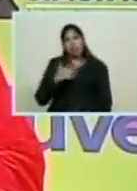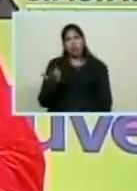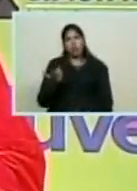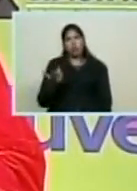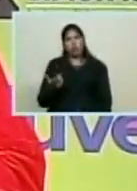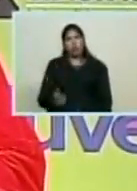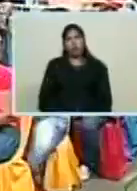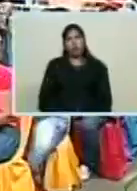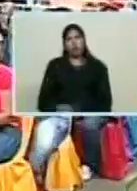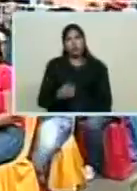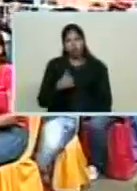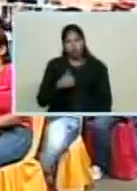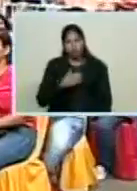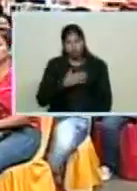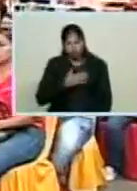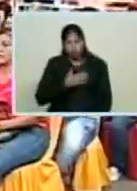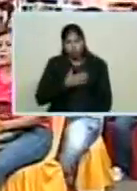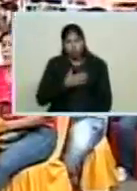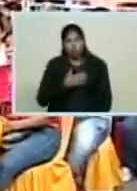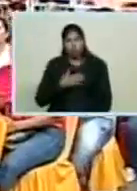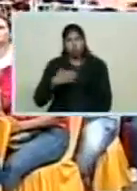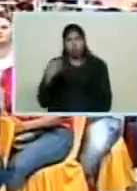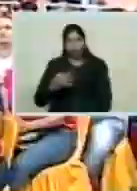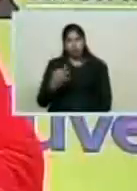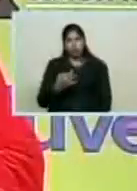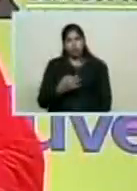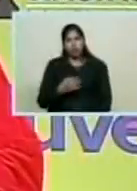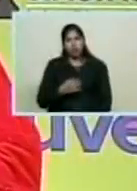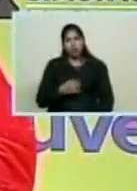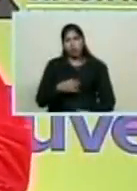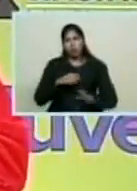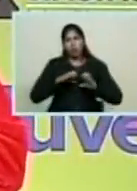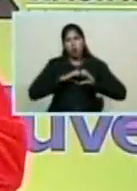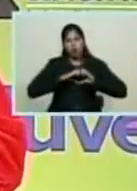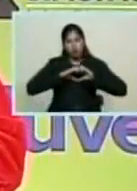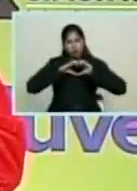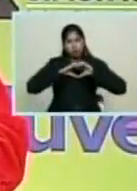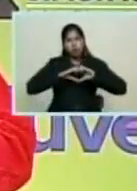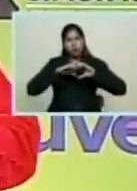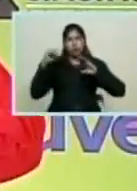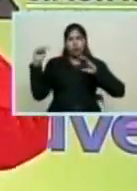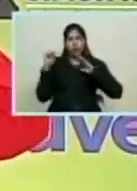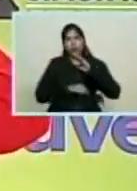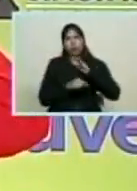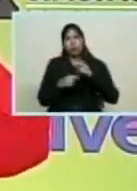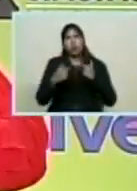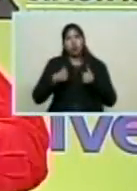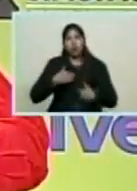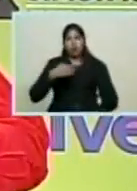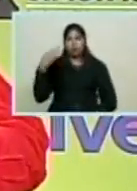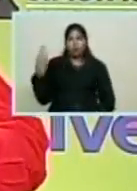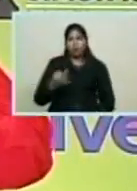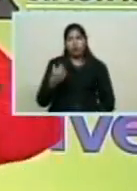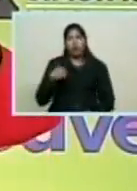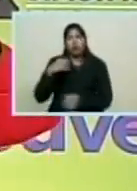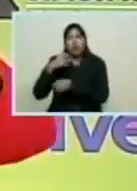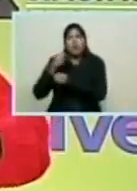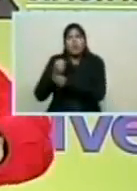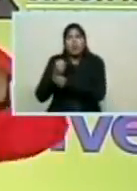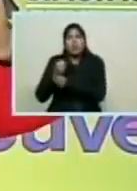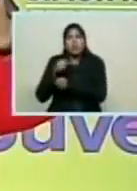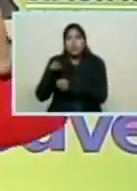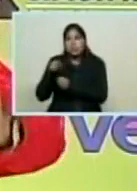Es una petición que les hago desde lo más profundo, porque estoy convencido que